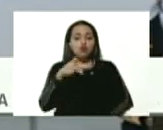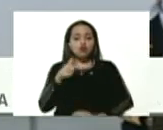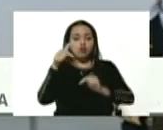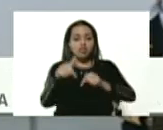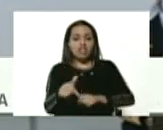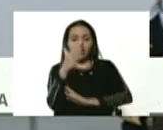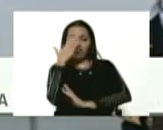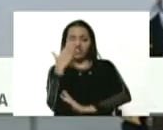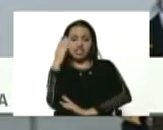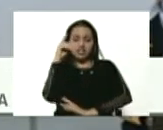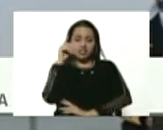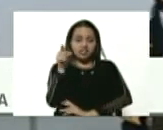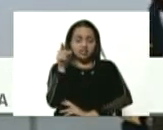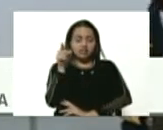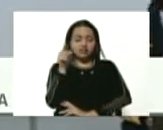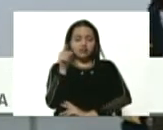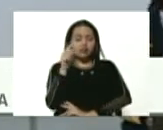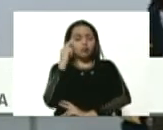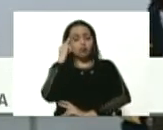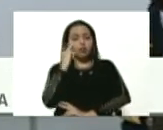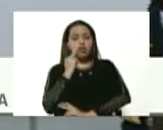frente a ti, Padre Libertador,